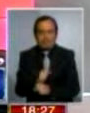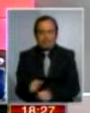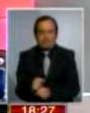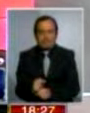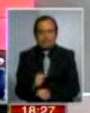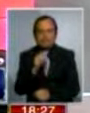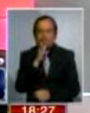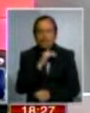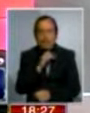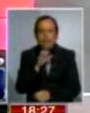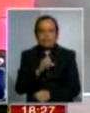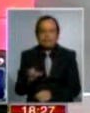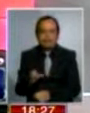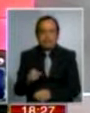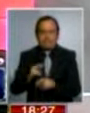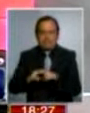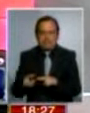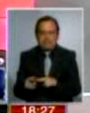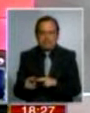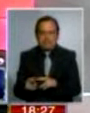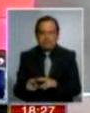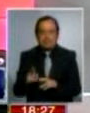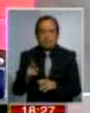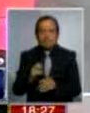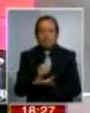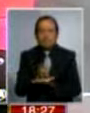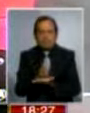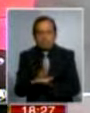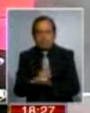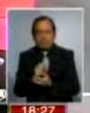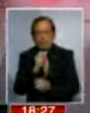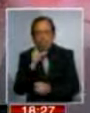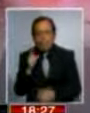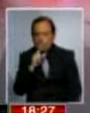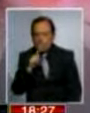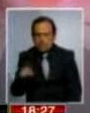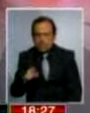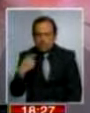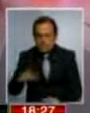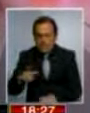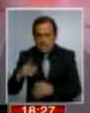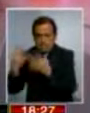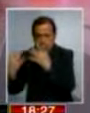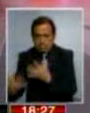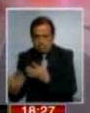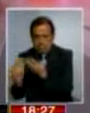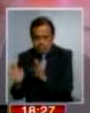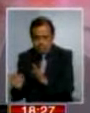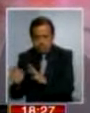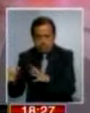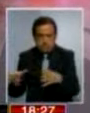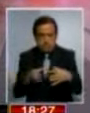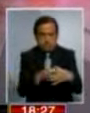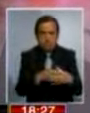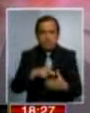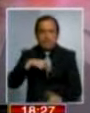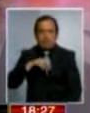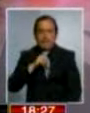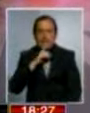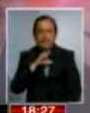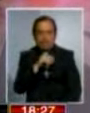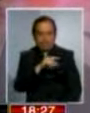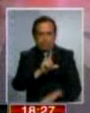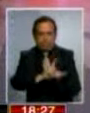porque no había el contingente necesario para hacerlo. Coronel, perdón, pero ¿cuál era el plan? Porque está bien, se saca a las reclusas de sus celdas y se las pone en el patio, pero estaban en una zona